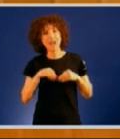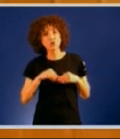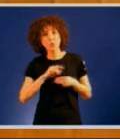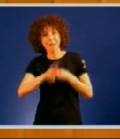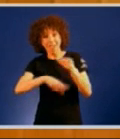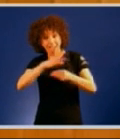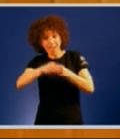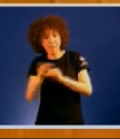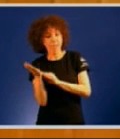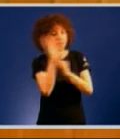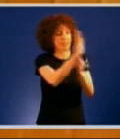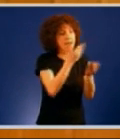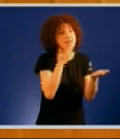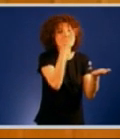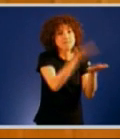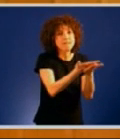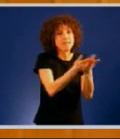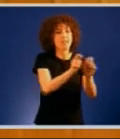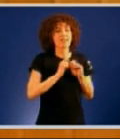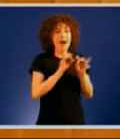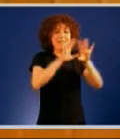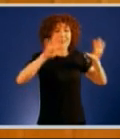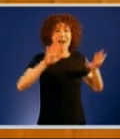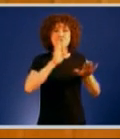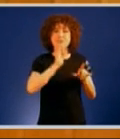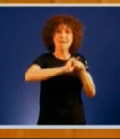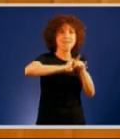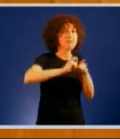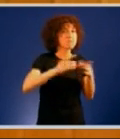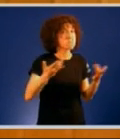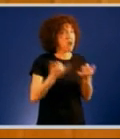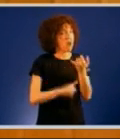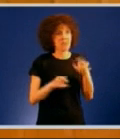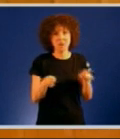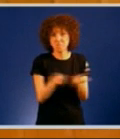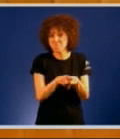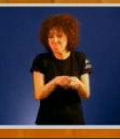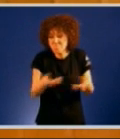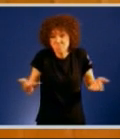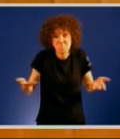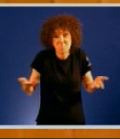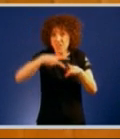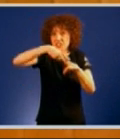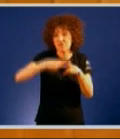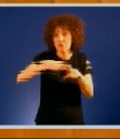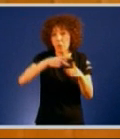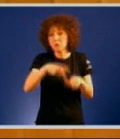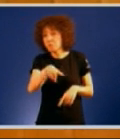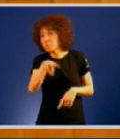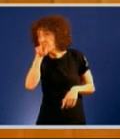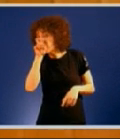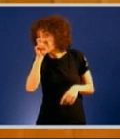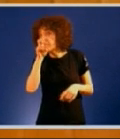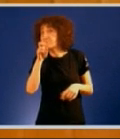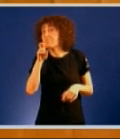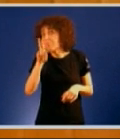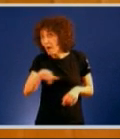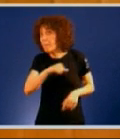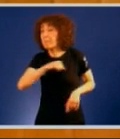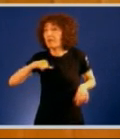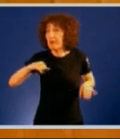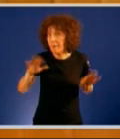emenda que pide precisamente clarificar ese aspecto. Por lo tanto, quedamos como estábamos, instrumentos, supomos que